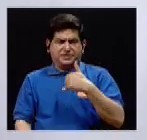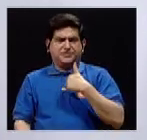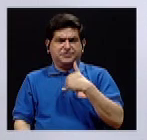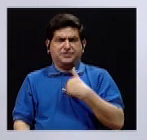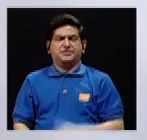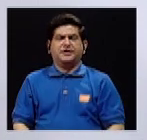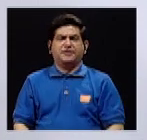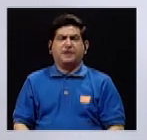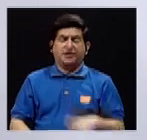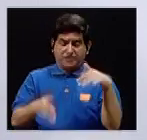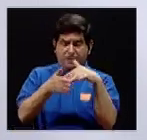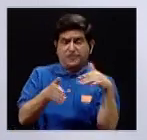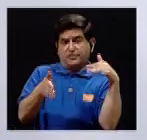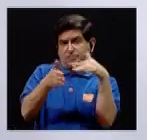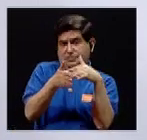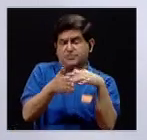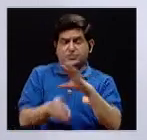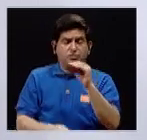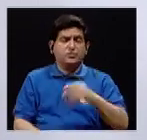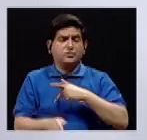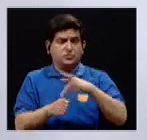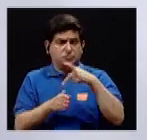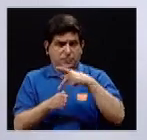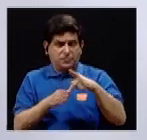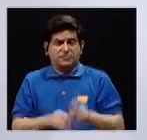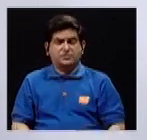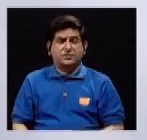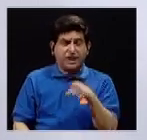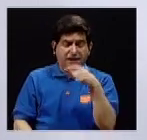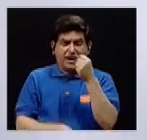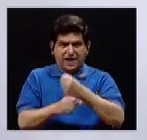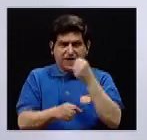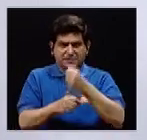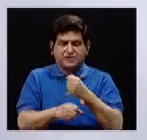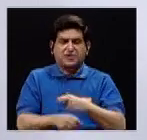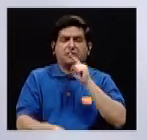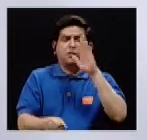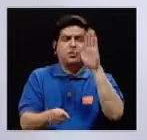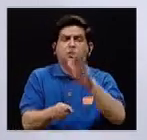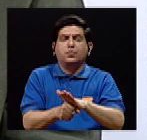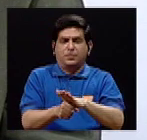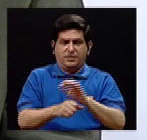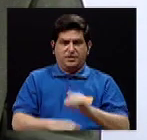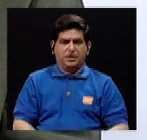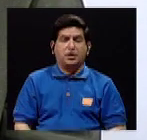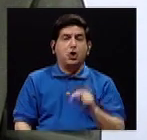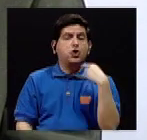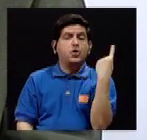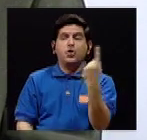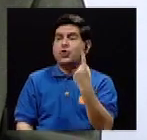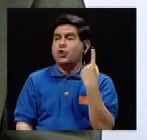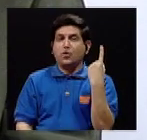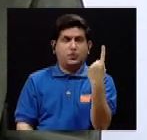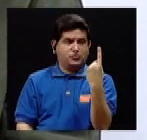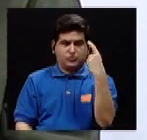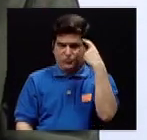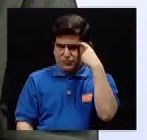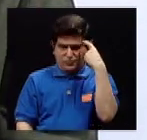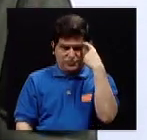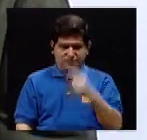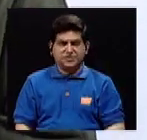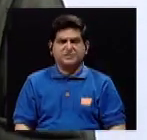formación académica y la formación profesional para que esos esfuerzos se lleven a cabo eh No solamente en